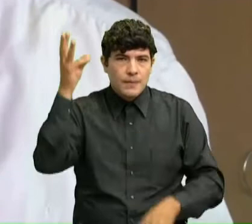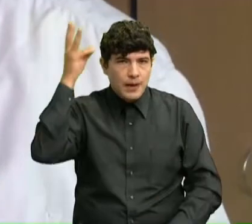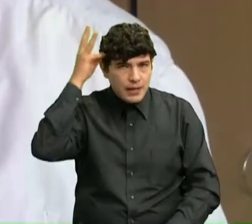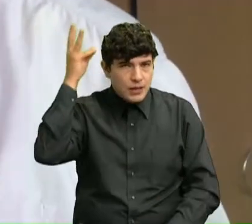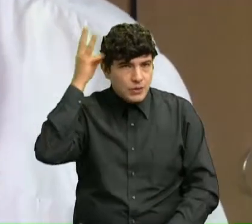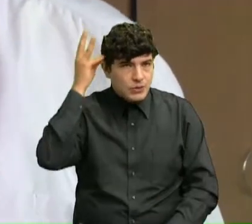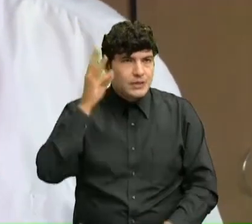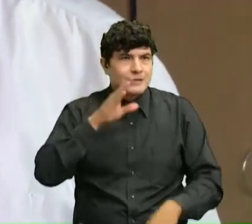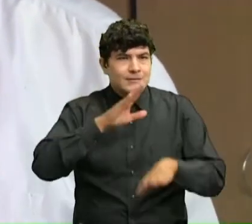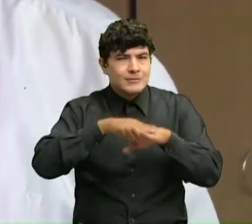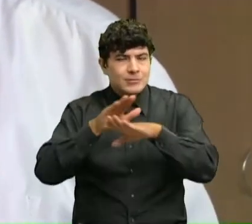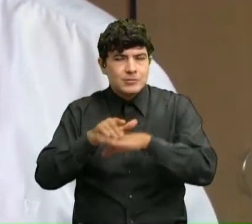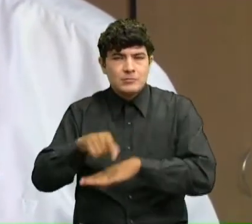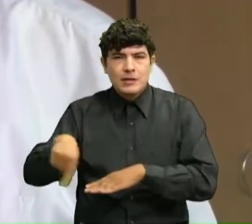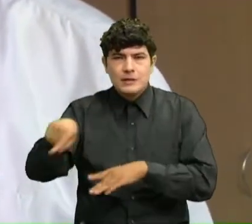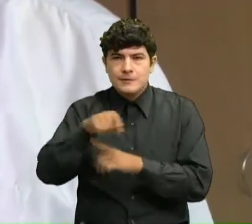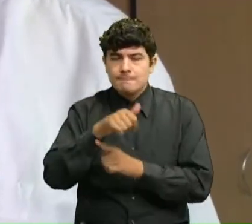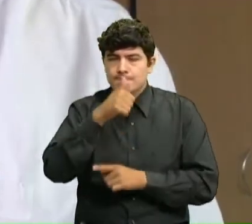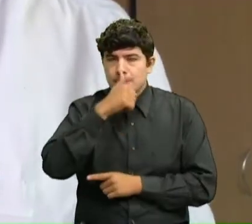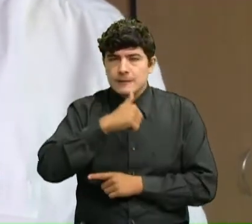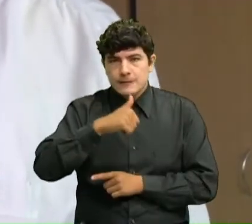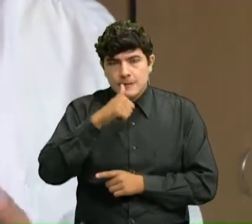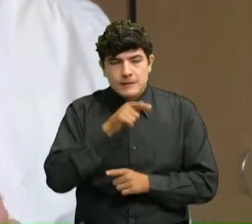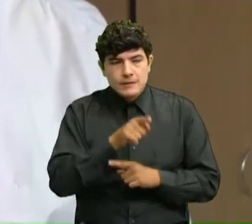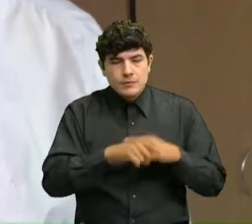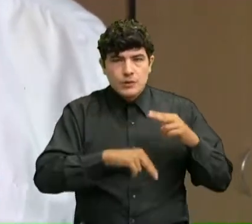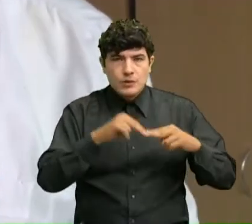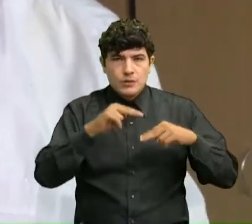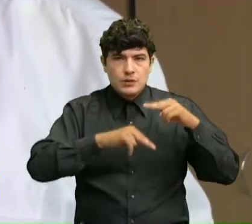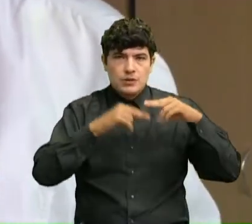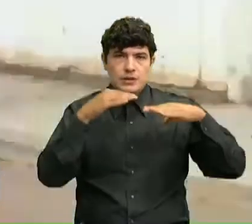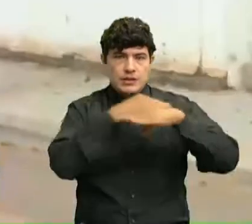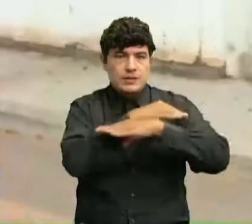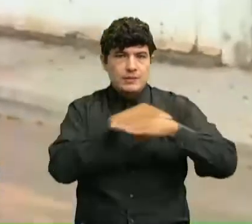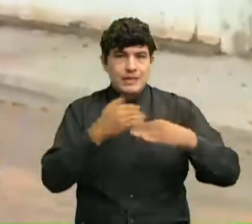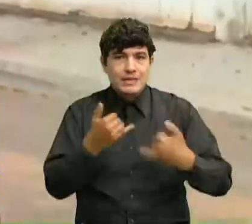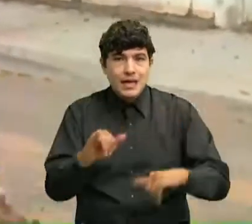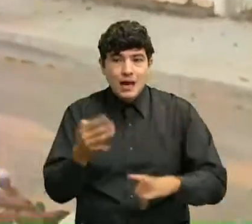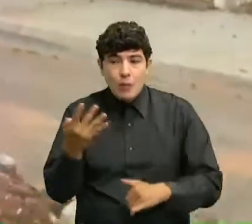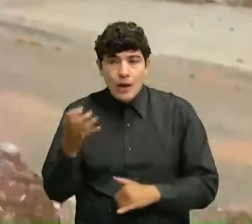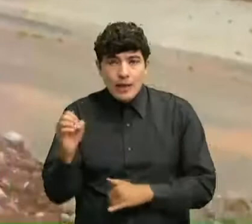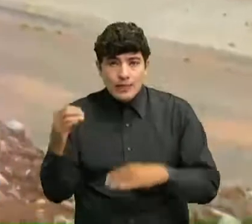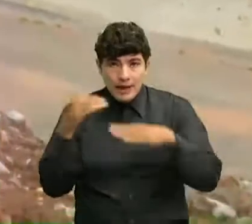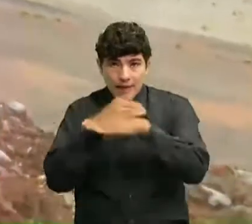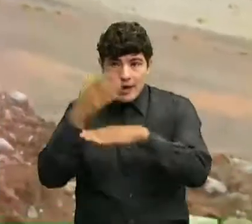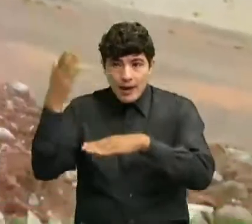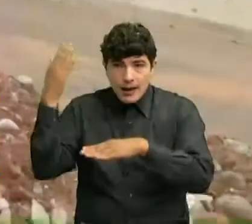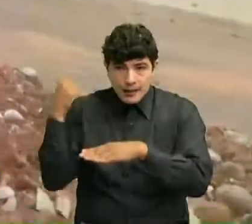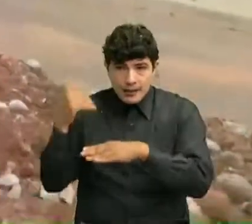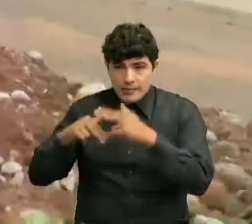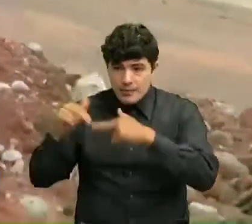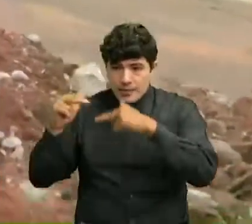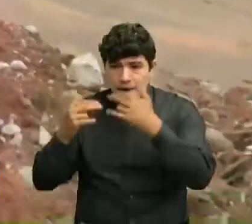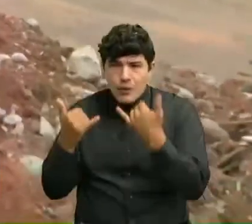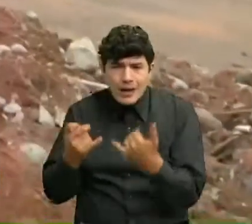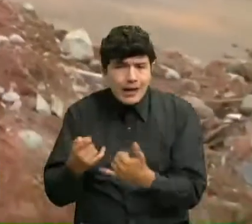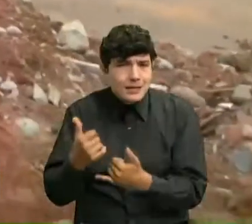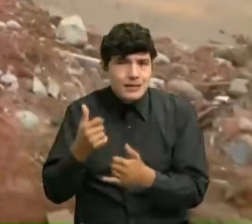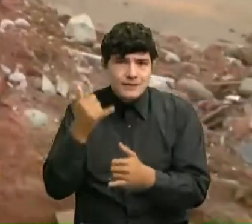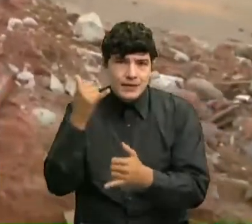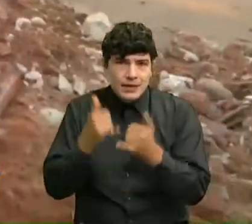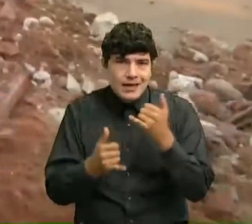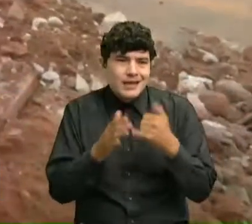40 vías que han sido para inventar están en su fase final y pues lamentablemente ahorita existen unos